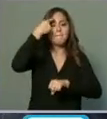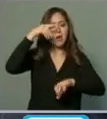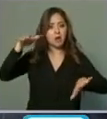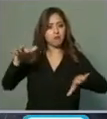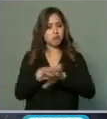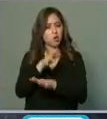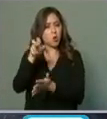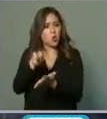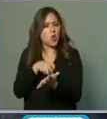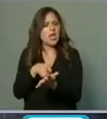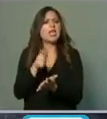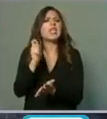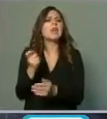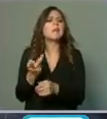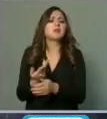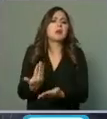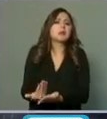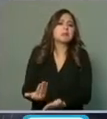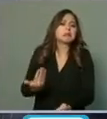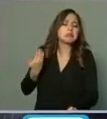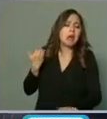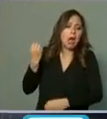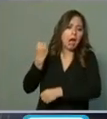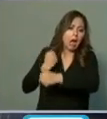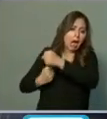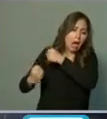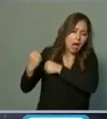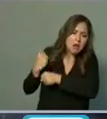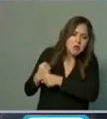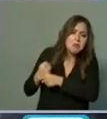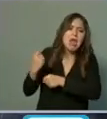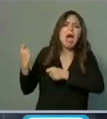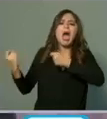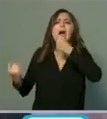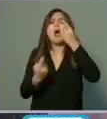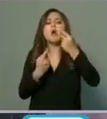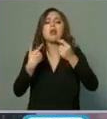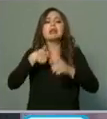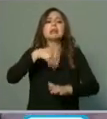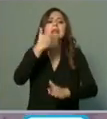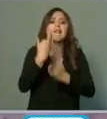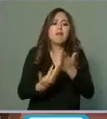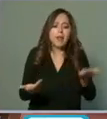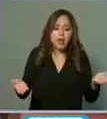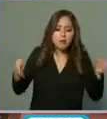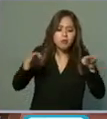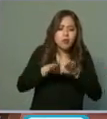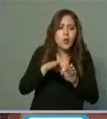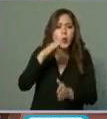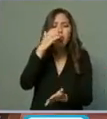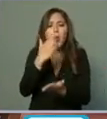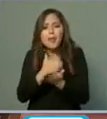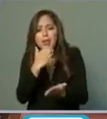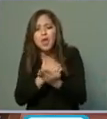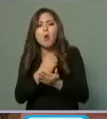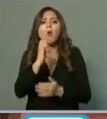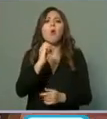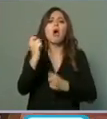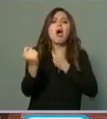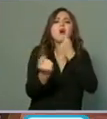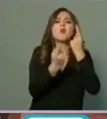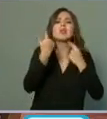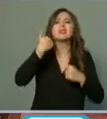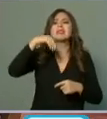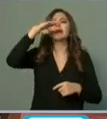hicimos el año pasado. Sí. A veces un poco nos quedamos en la idea de que, oye, no he forrado las libretas, ¿no? O me faltó todavía